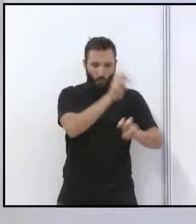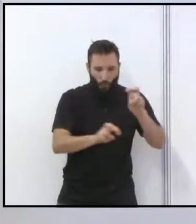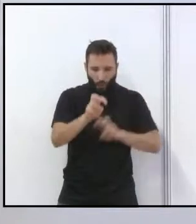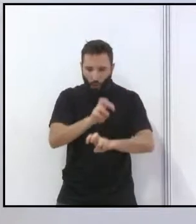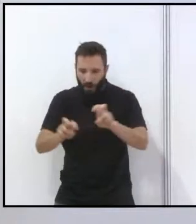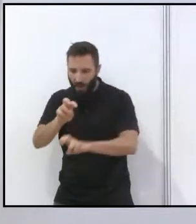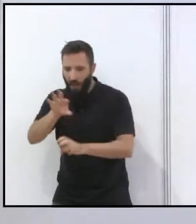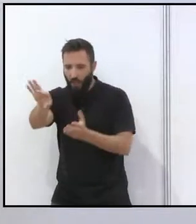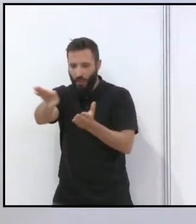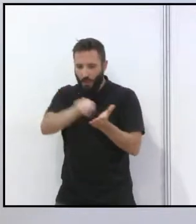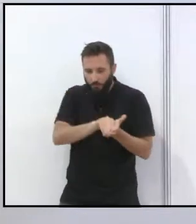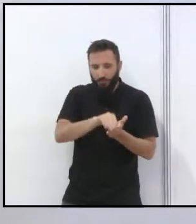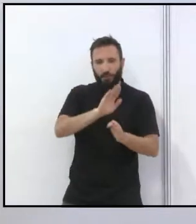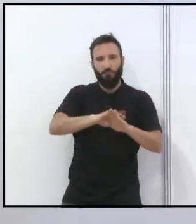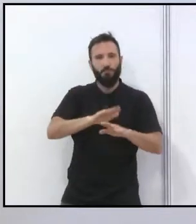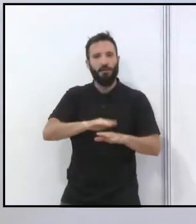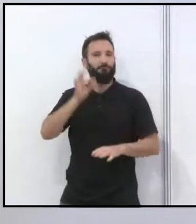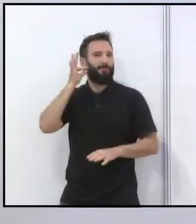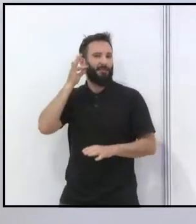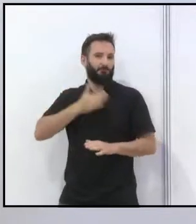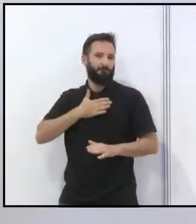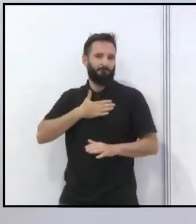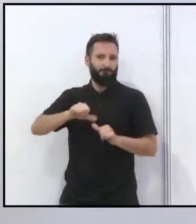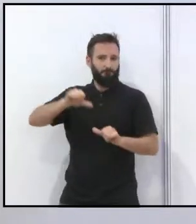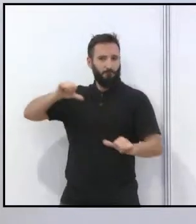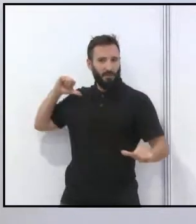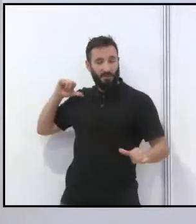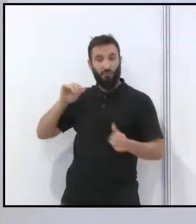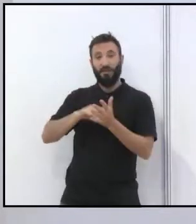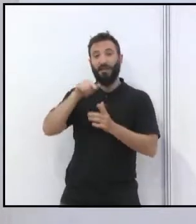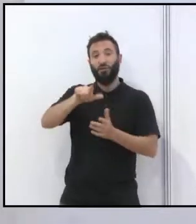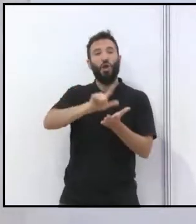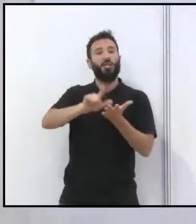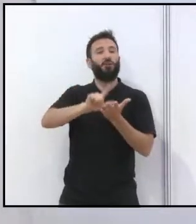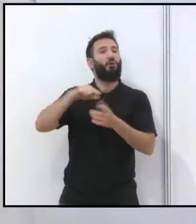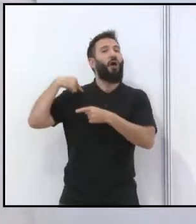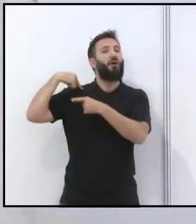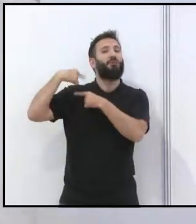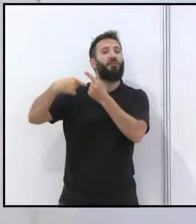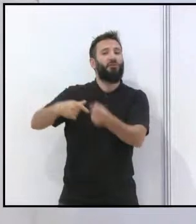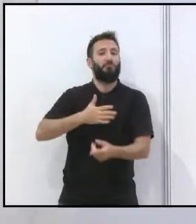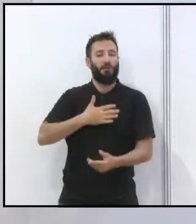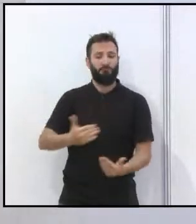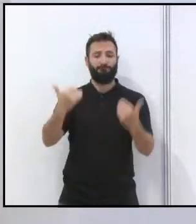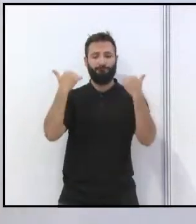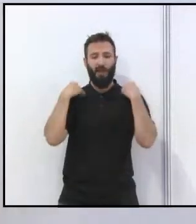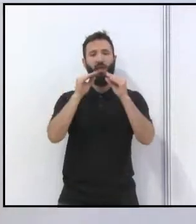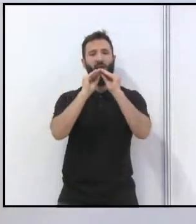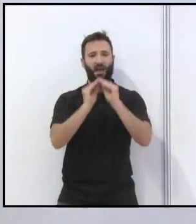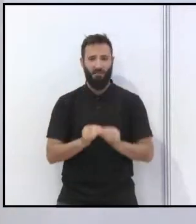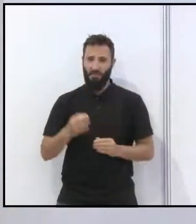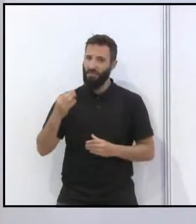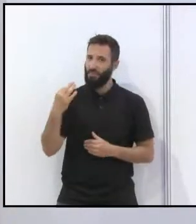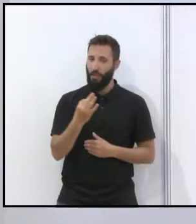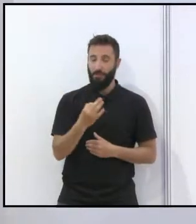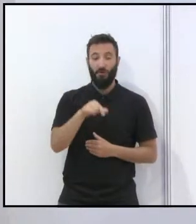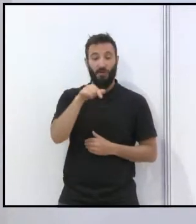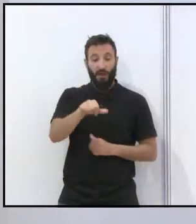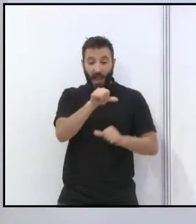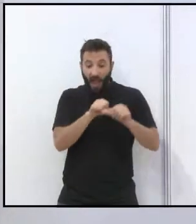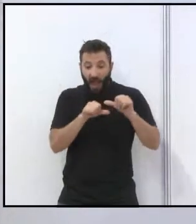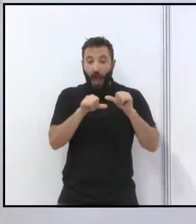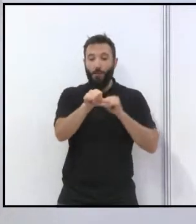captura de nuestras ancestras. Eso no está en la literatura tradicional y nosotras sí tenemos que hacerlo. Desde este punto estamos